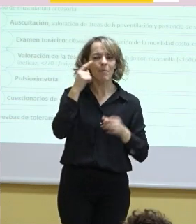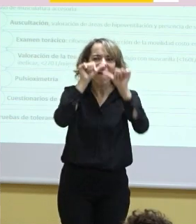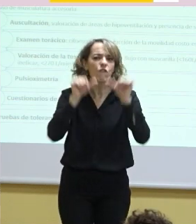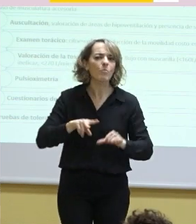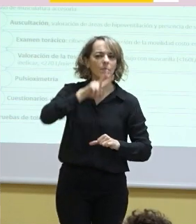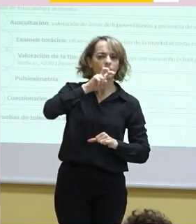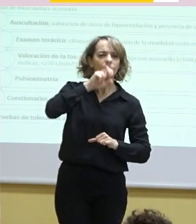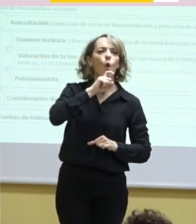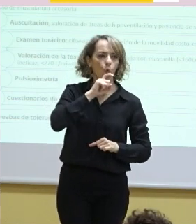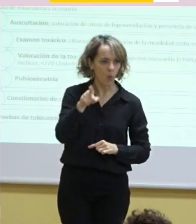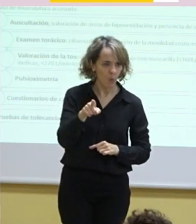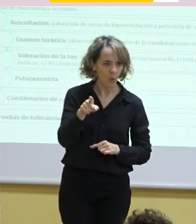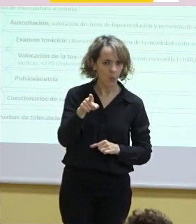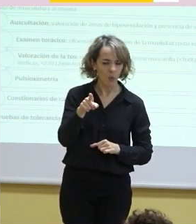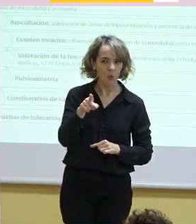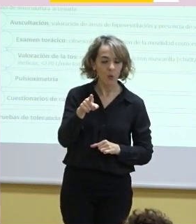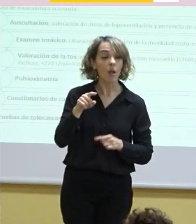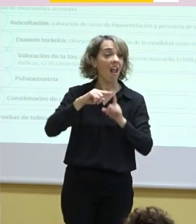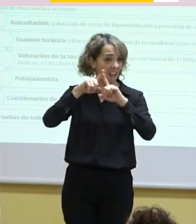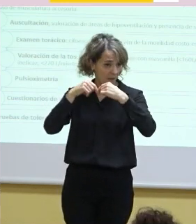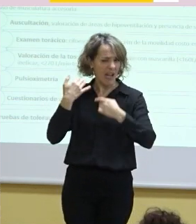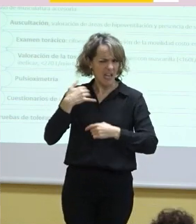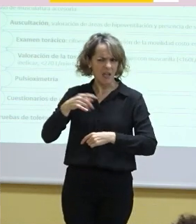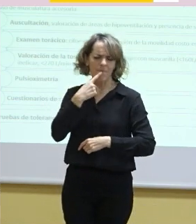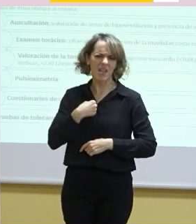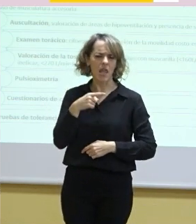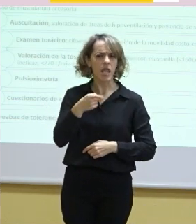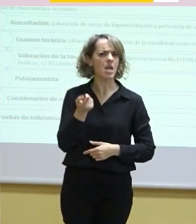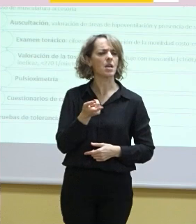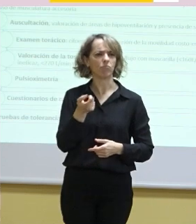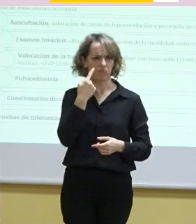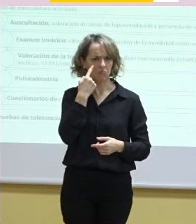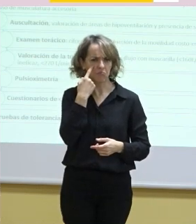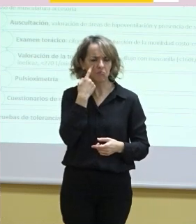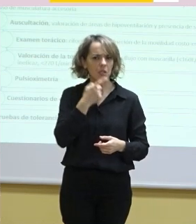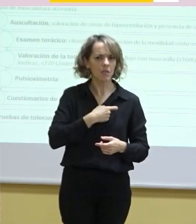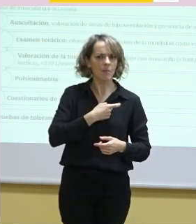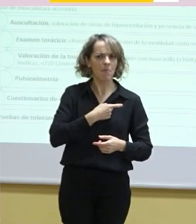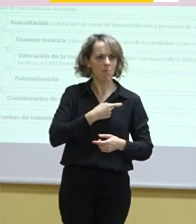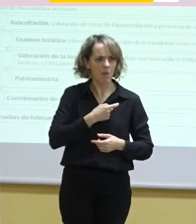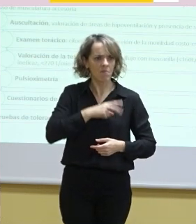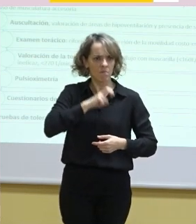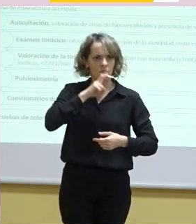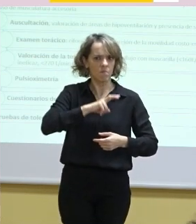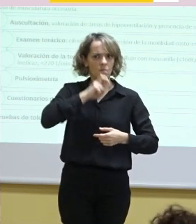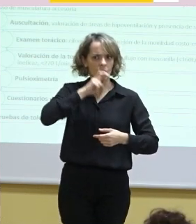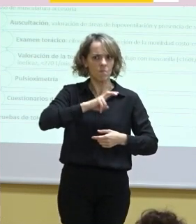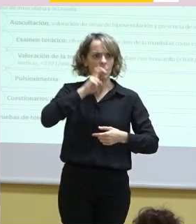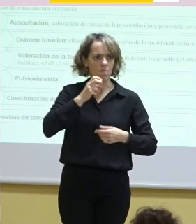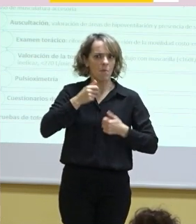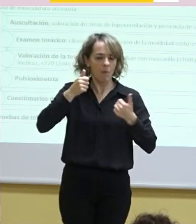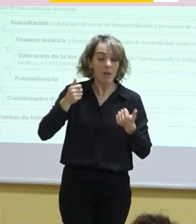respiratorio. Ya la propia familia me había indicado que había taquipnea, así que podemos intuir que el paciente respiraba más veces por